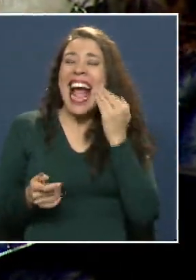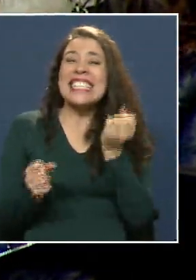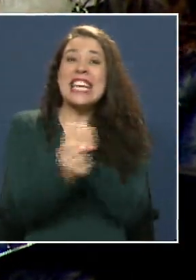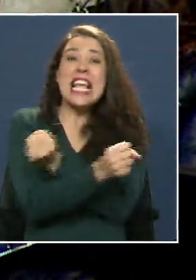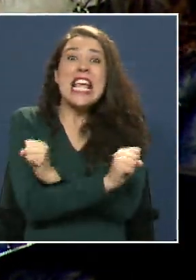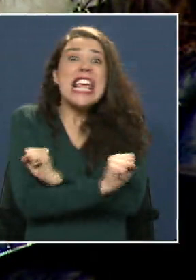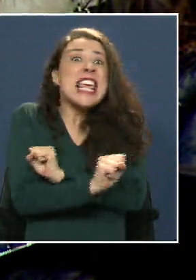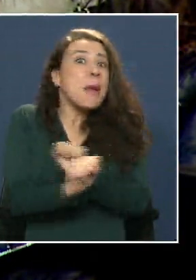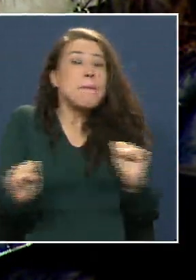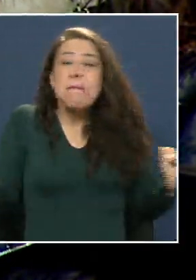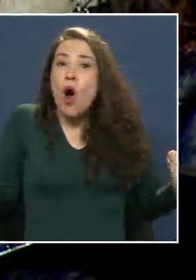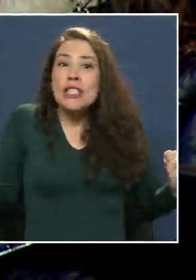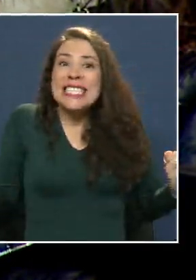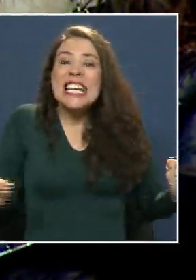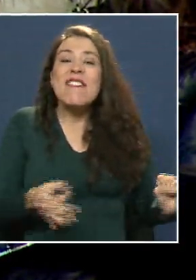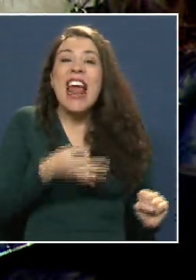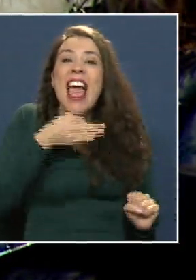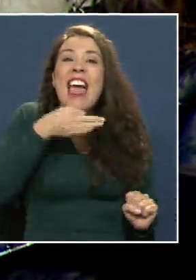imposible